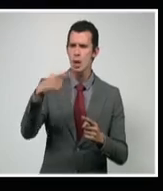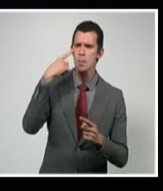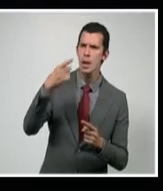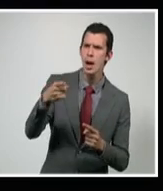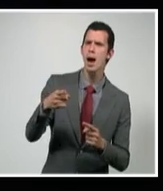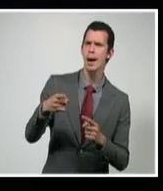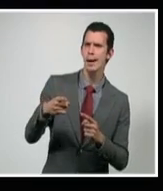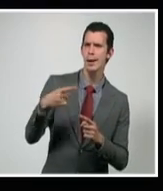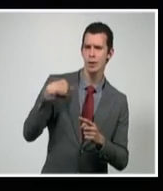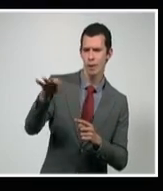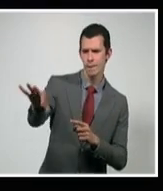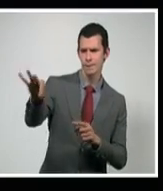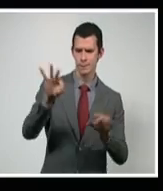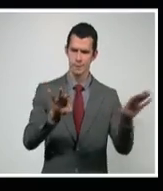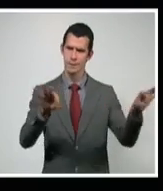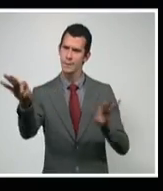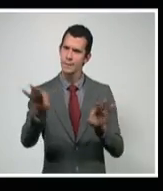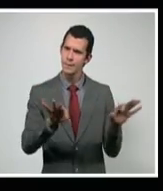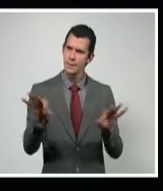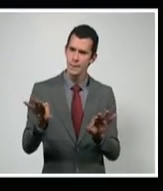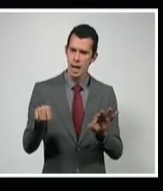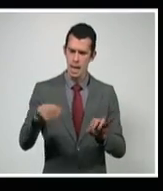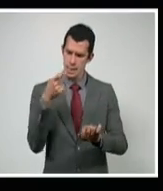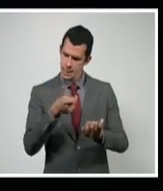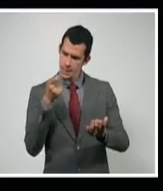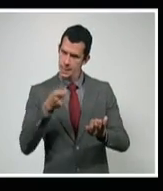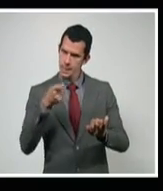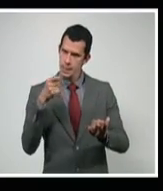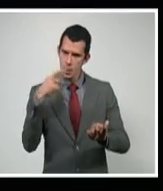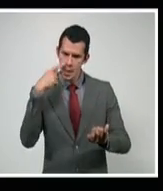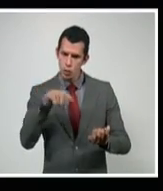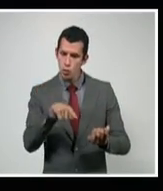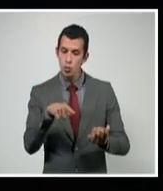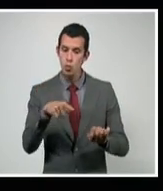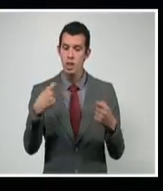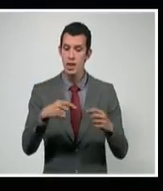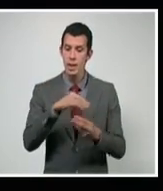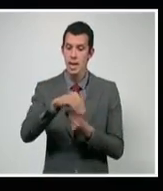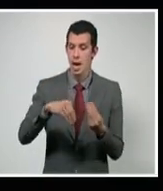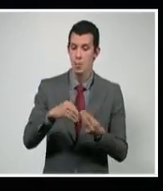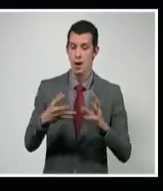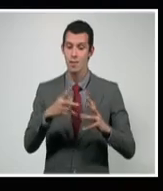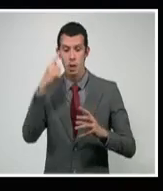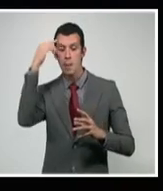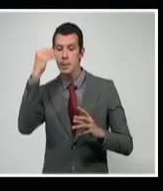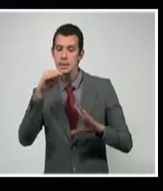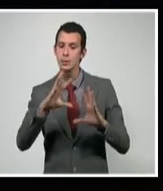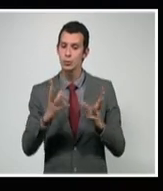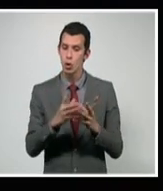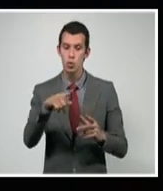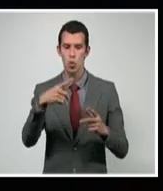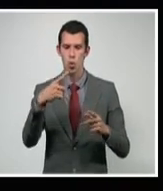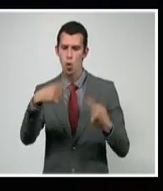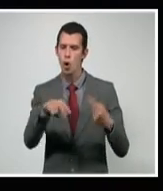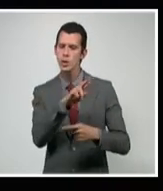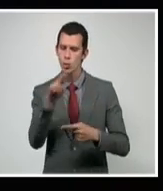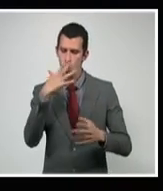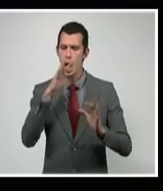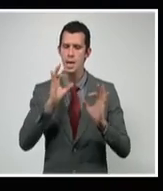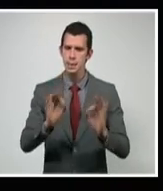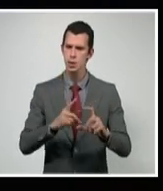de liderazgo que han estado acompañados además de un fuerte financiamiento de un grupo de organizaciones que